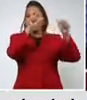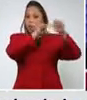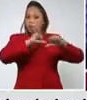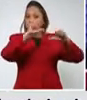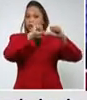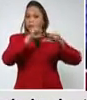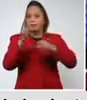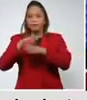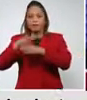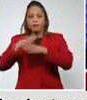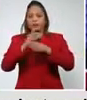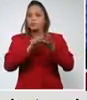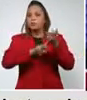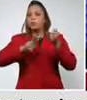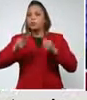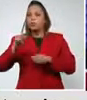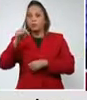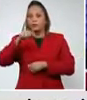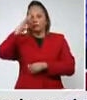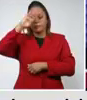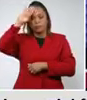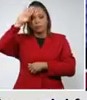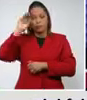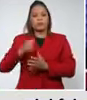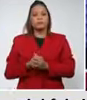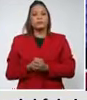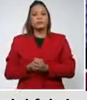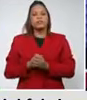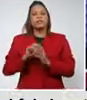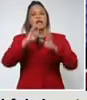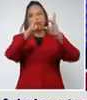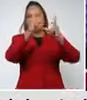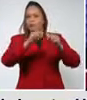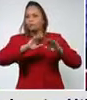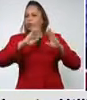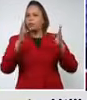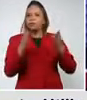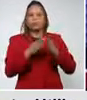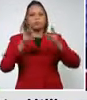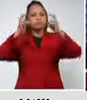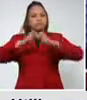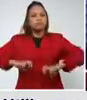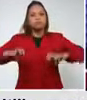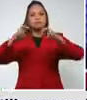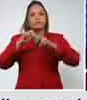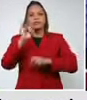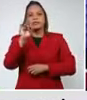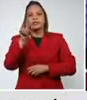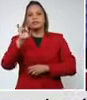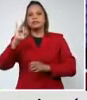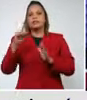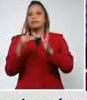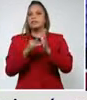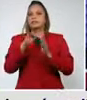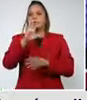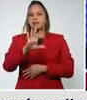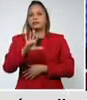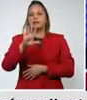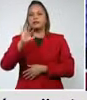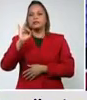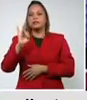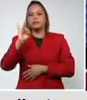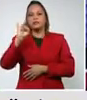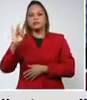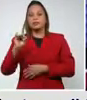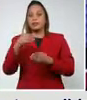todo el territorio nacional, y como resultado del análisis de estas 17.000 577